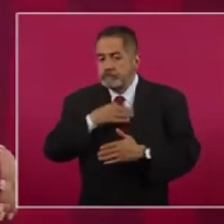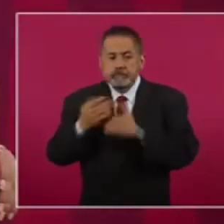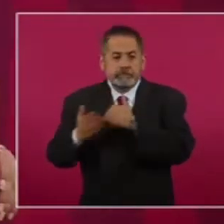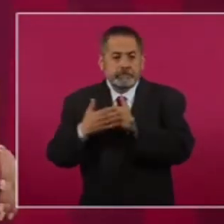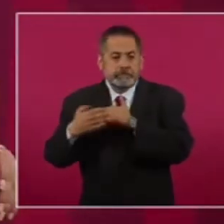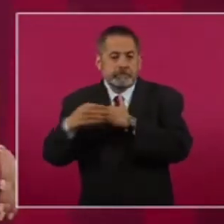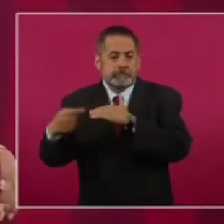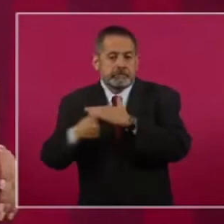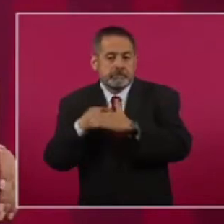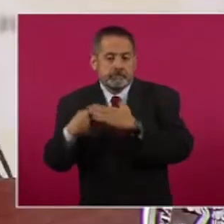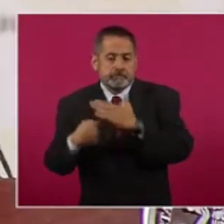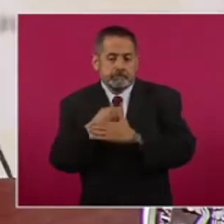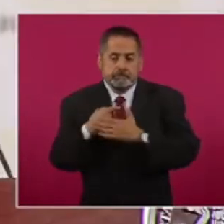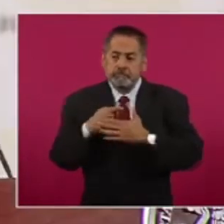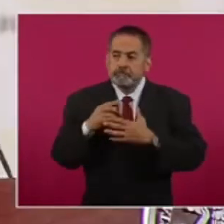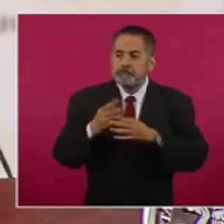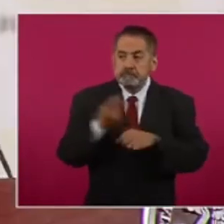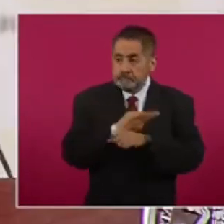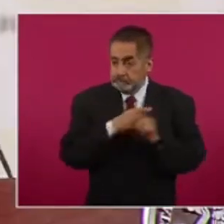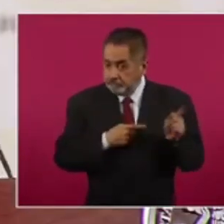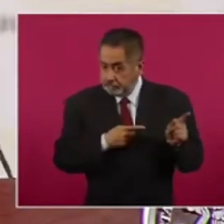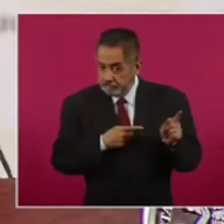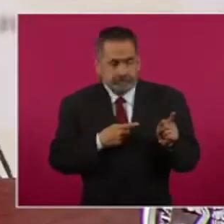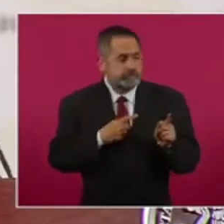todo lo que está pasando. Y ahora